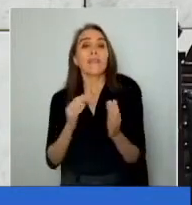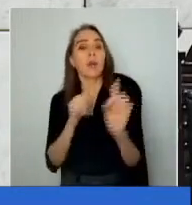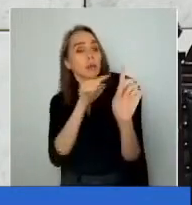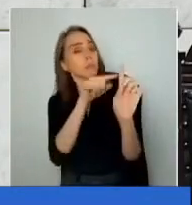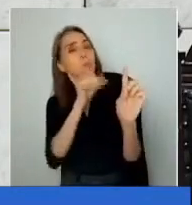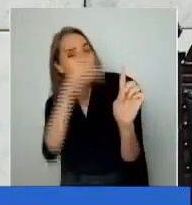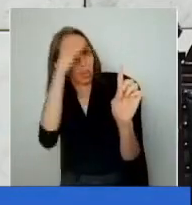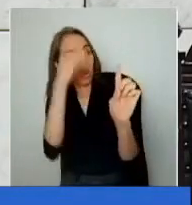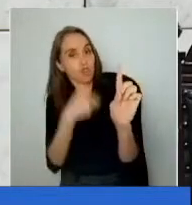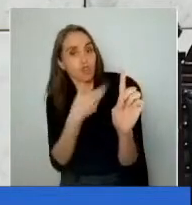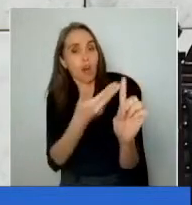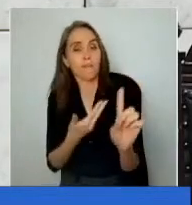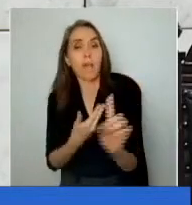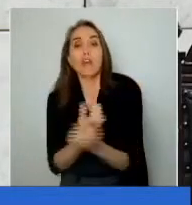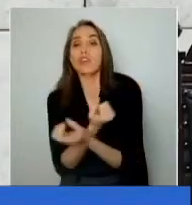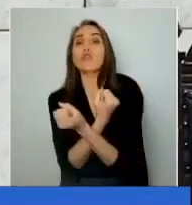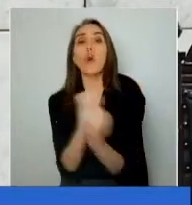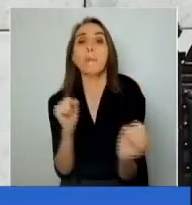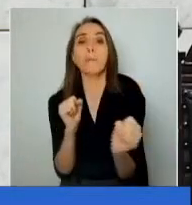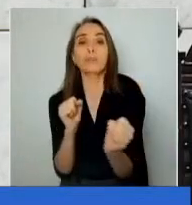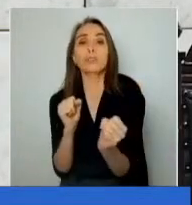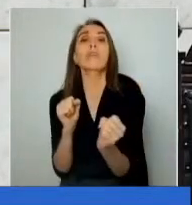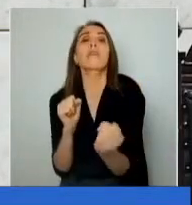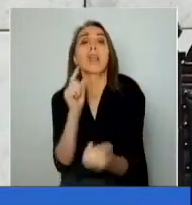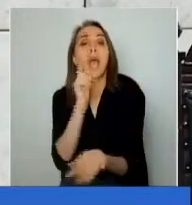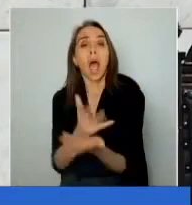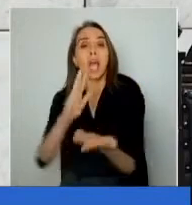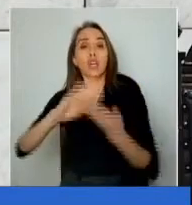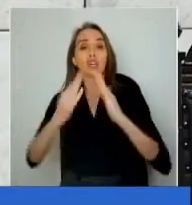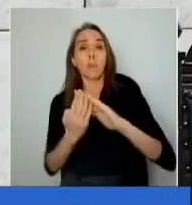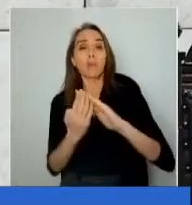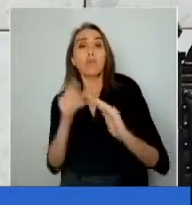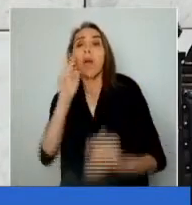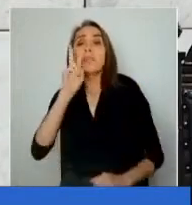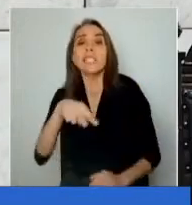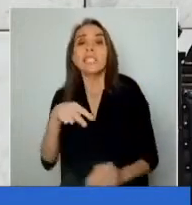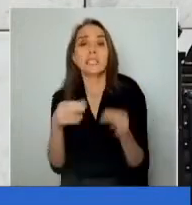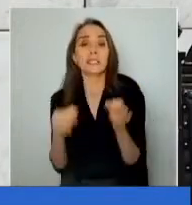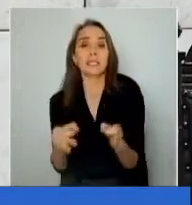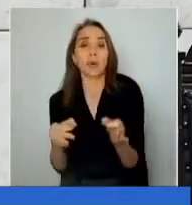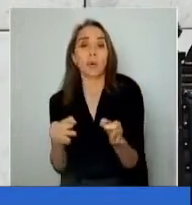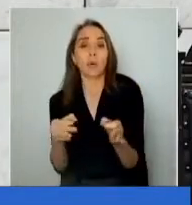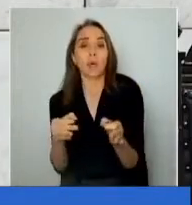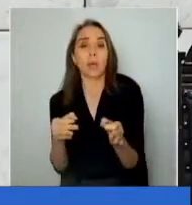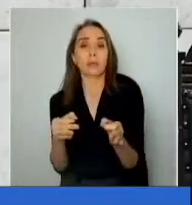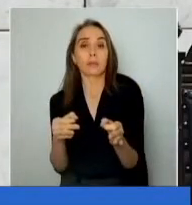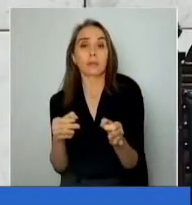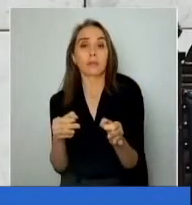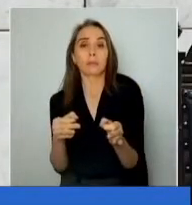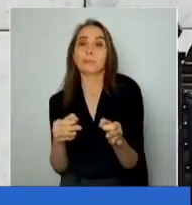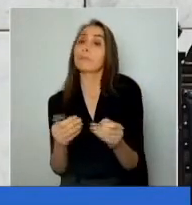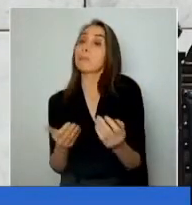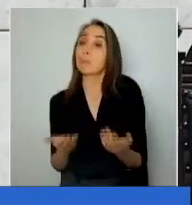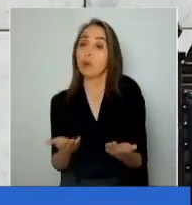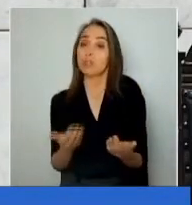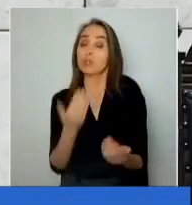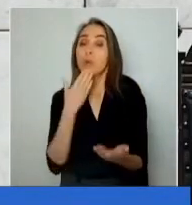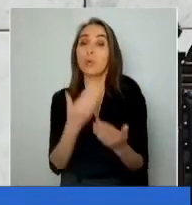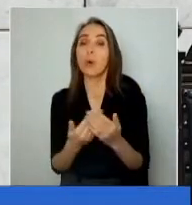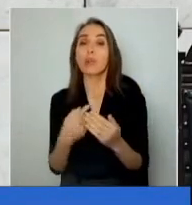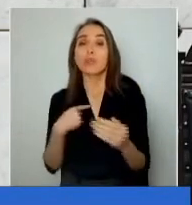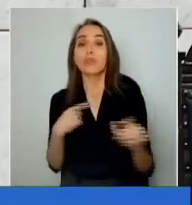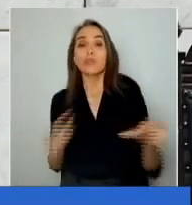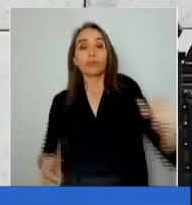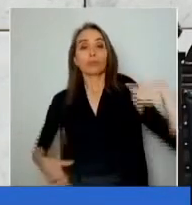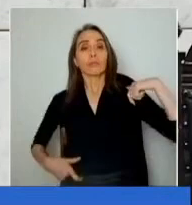no es posible una comunidad sin seguridad por eso cuando asumí la presidencia de la cámara